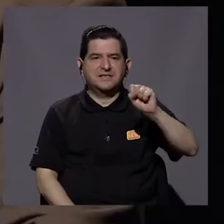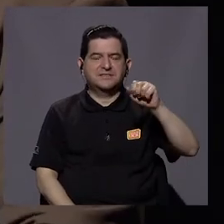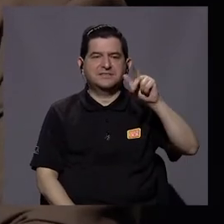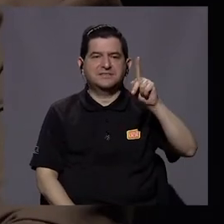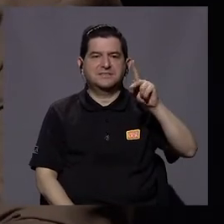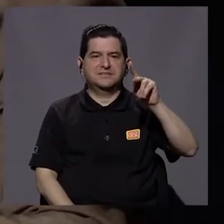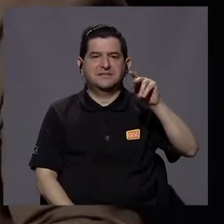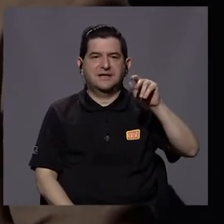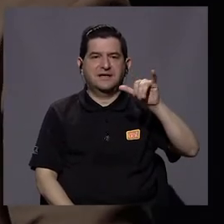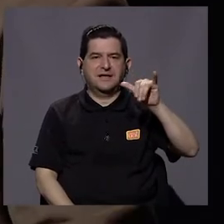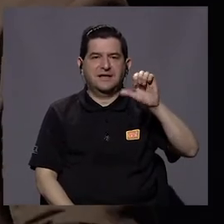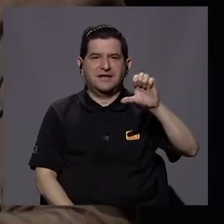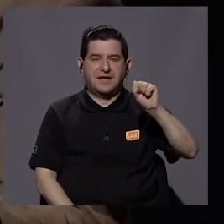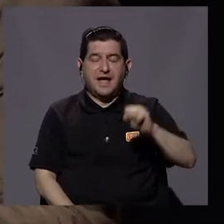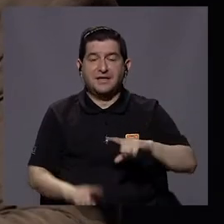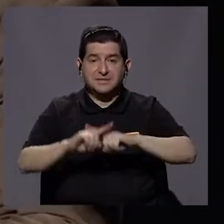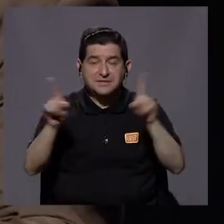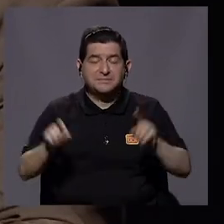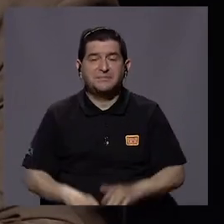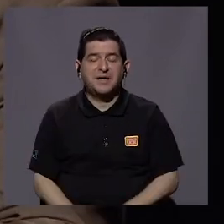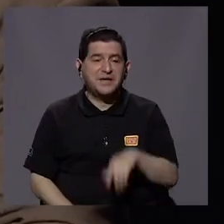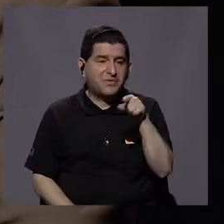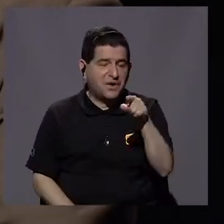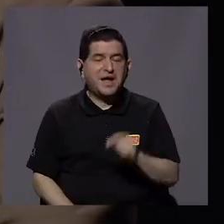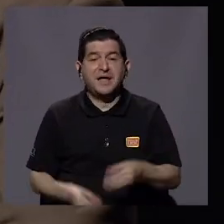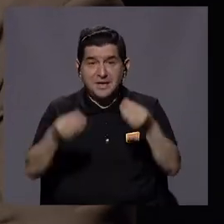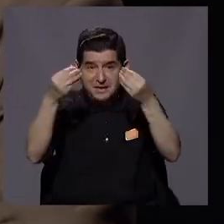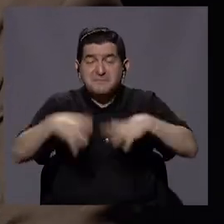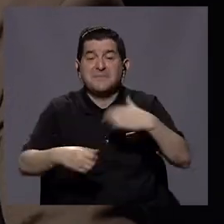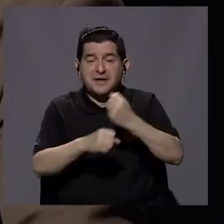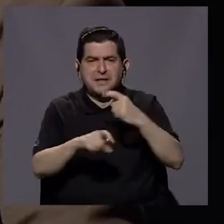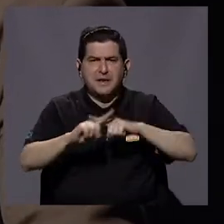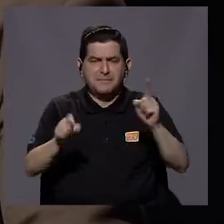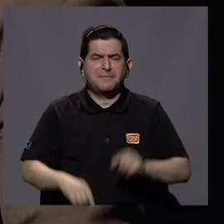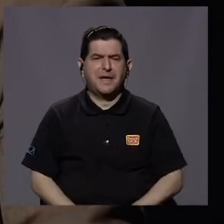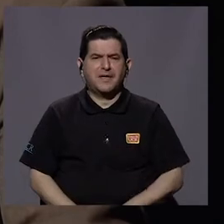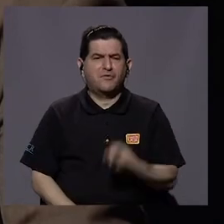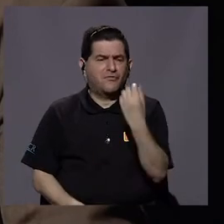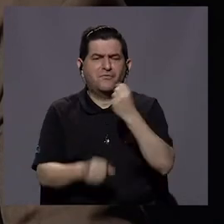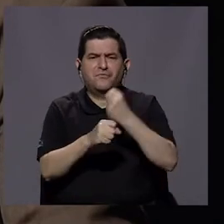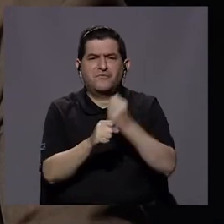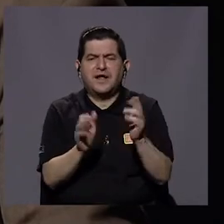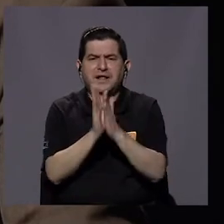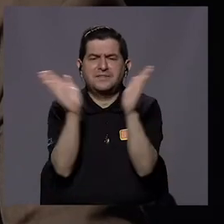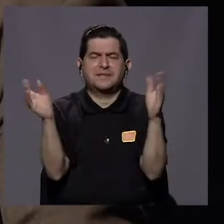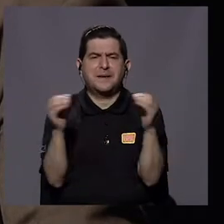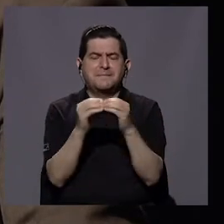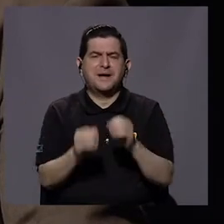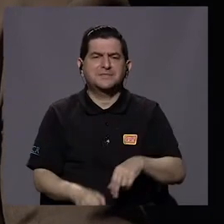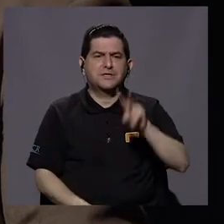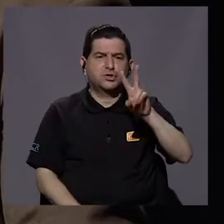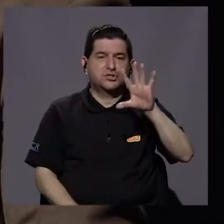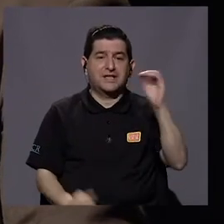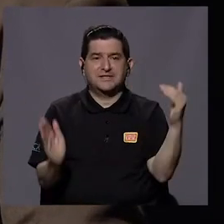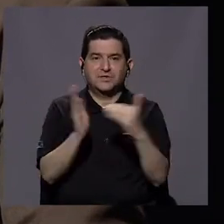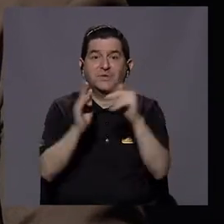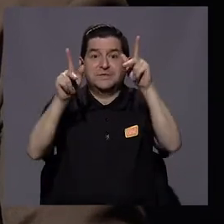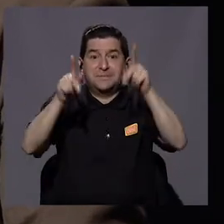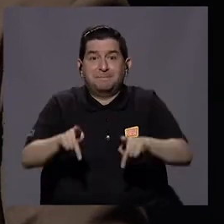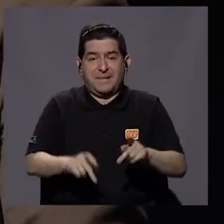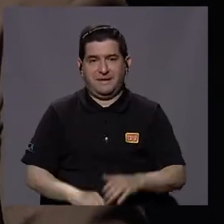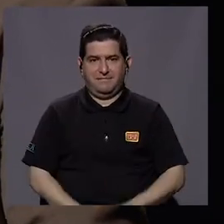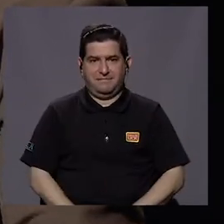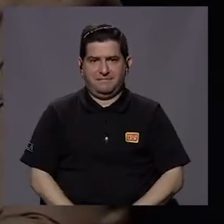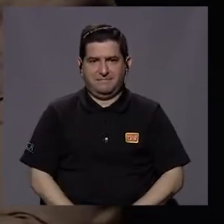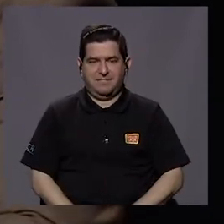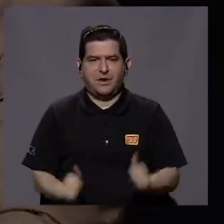es de 100, 200 personas. Por supuesto que hay que preocuparse. Pero el desempleo en general ronda más de 250 mil personas en